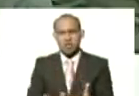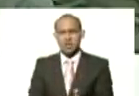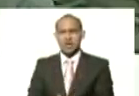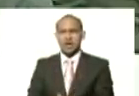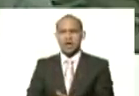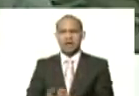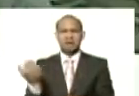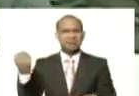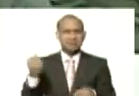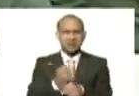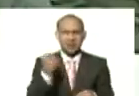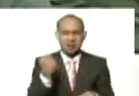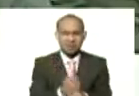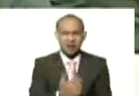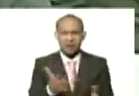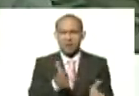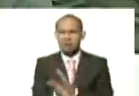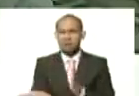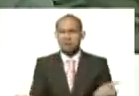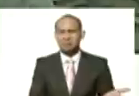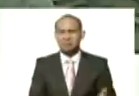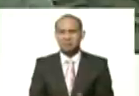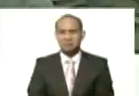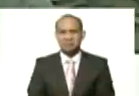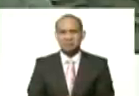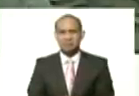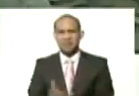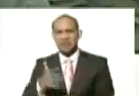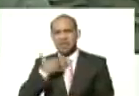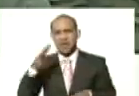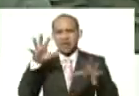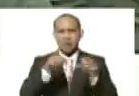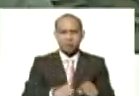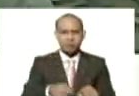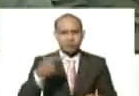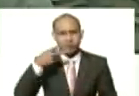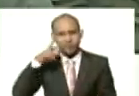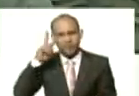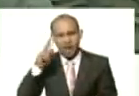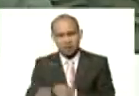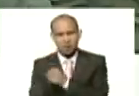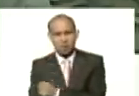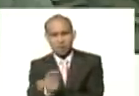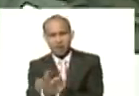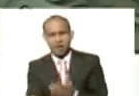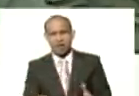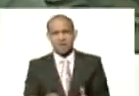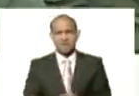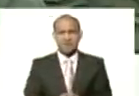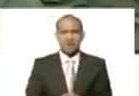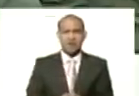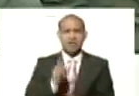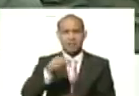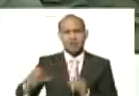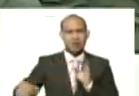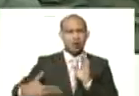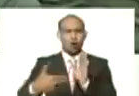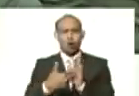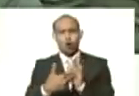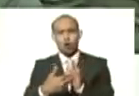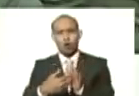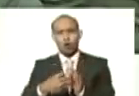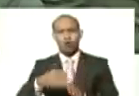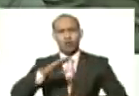operaciones de carácter de infiltración, operaciones de carácter conspirativas contra